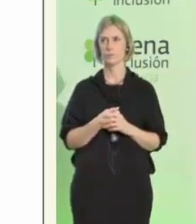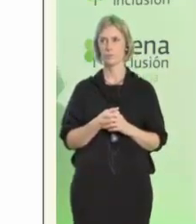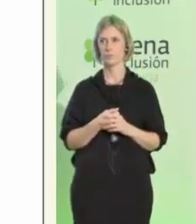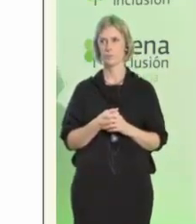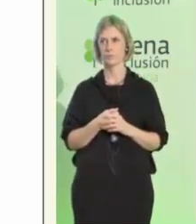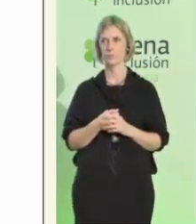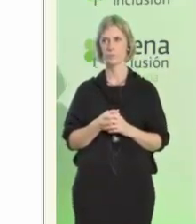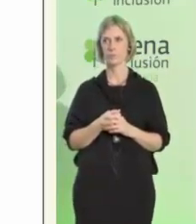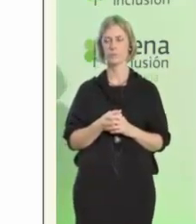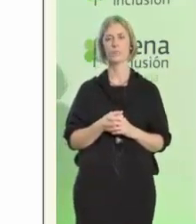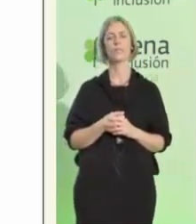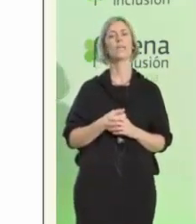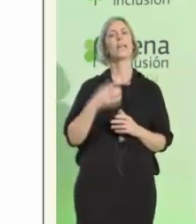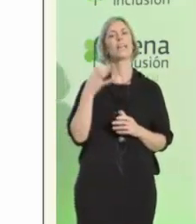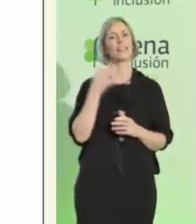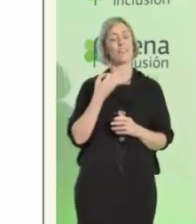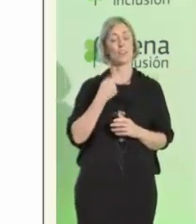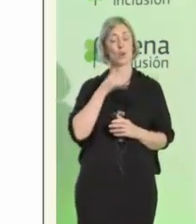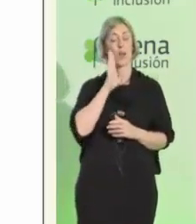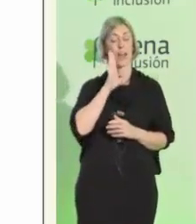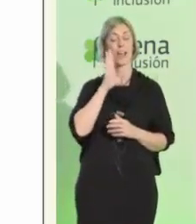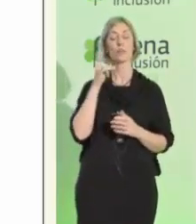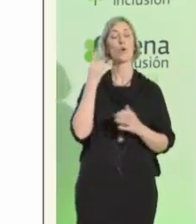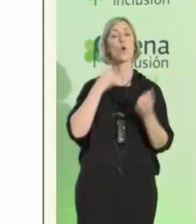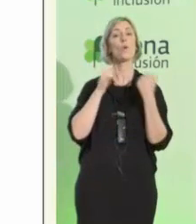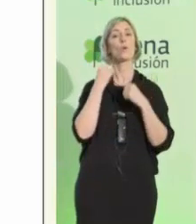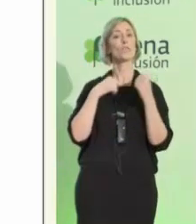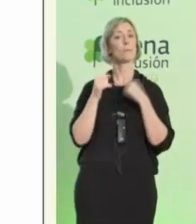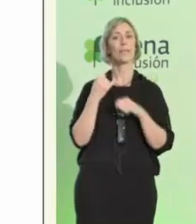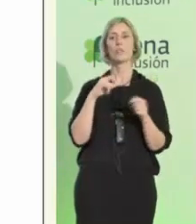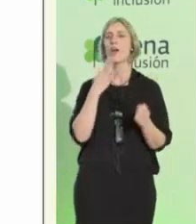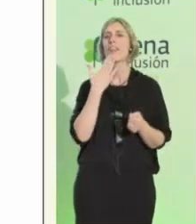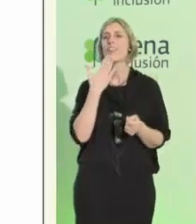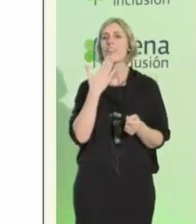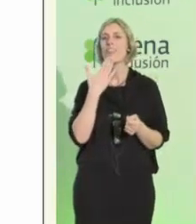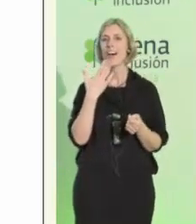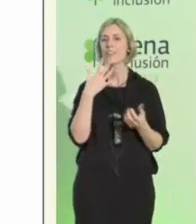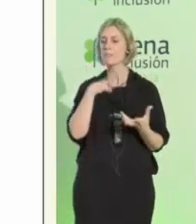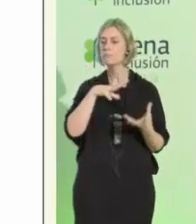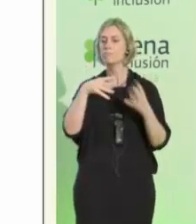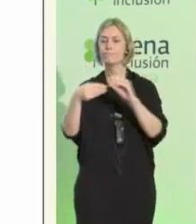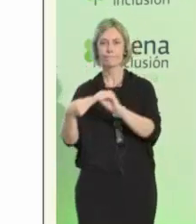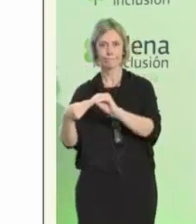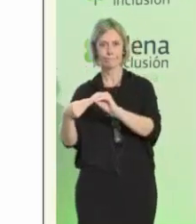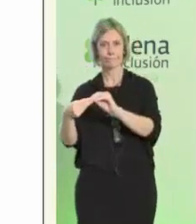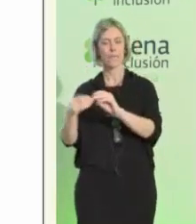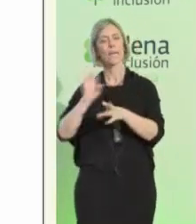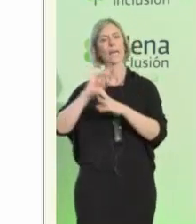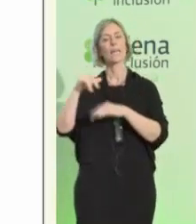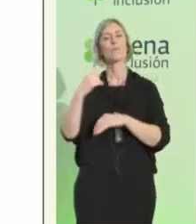Hay que tratar, como decía, en función de la edad que tenga la persona. Y luego, si la familia